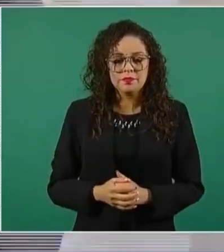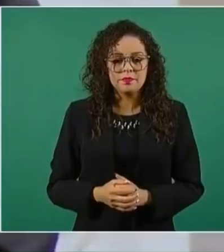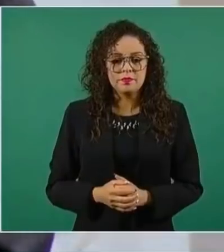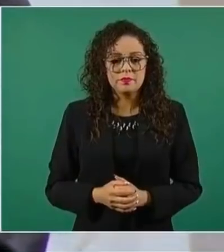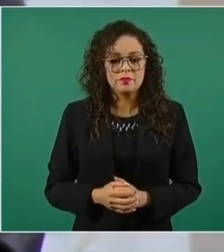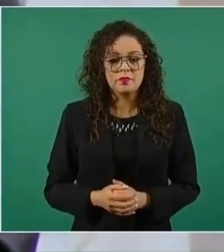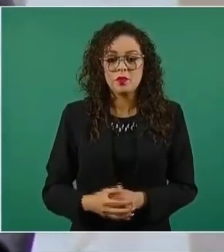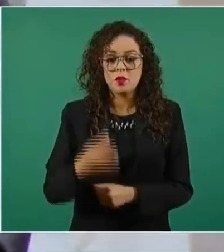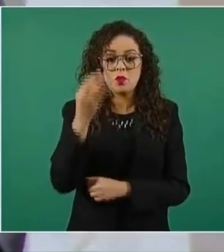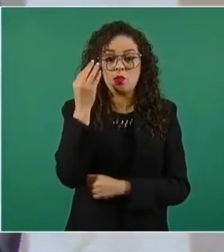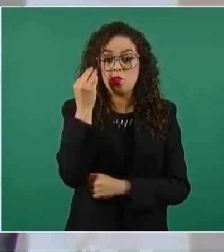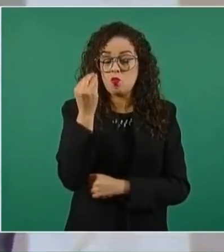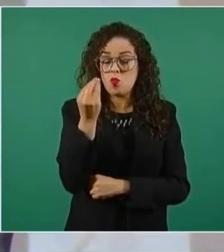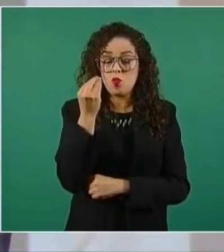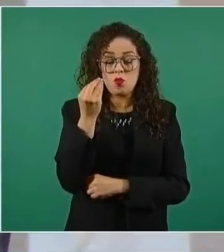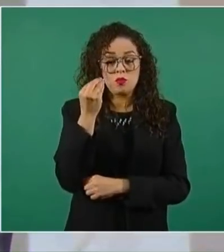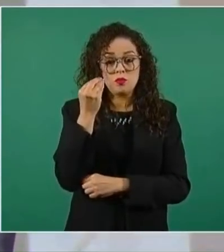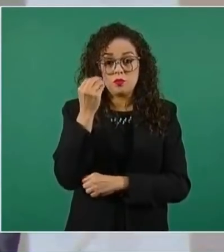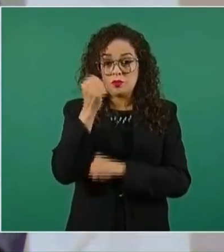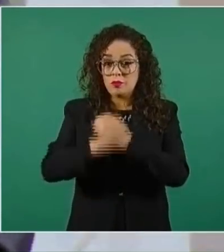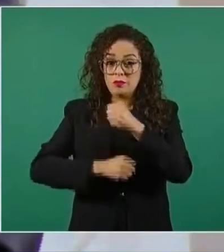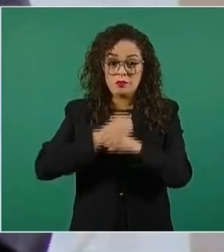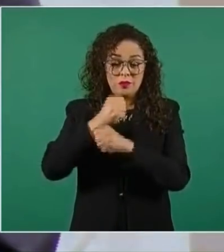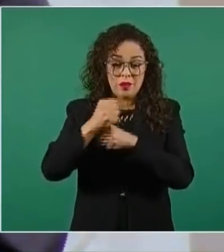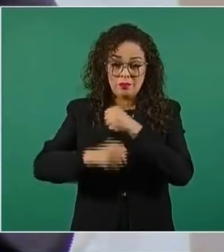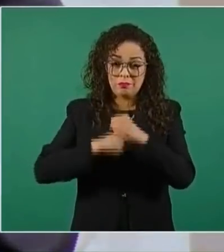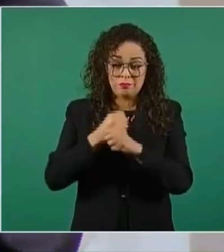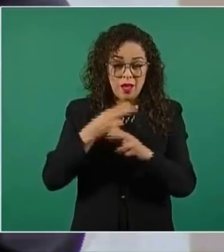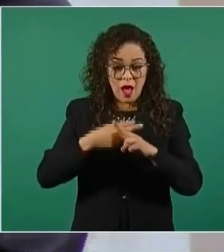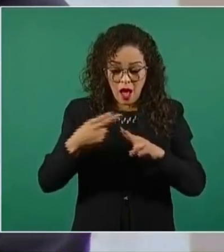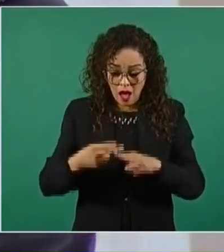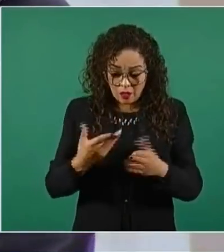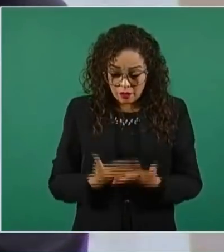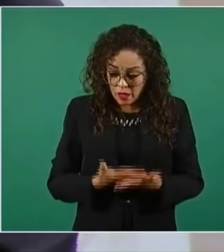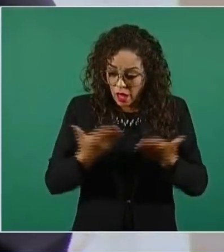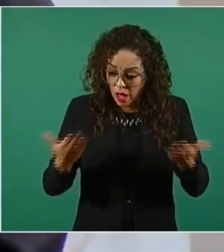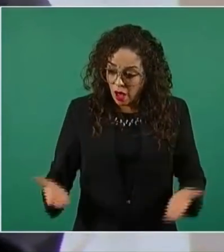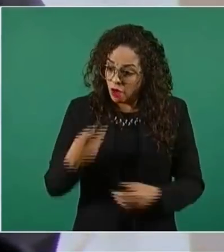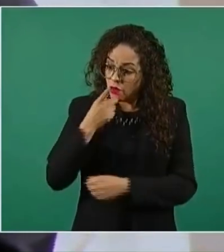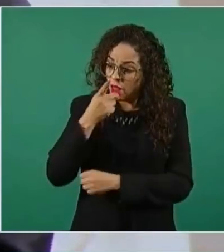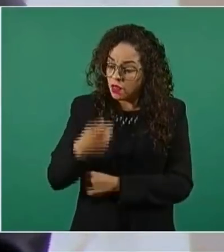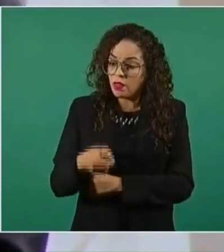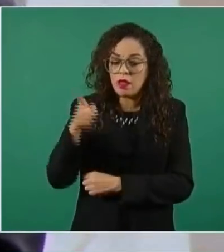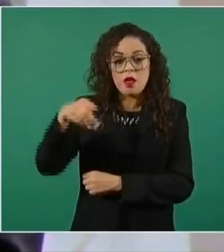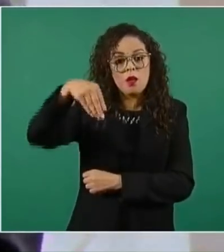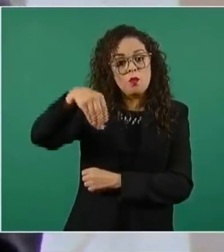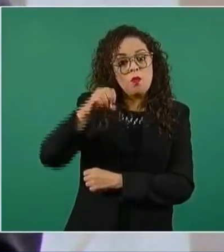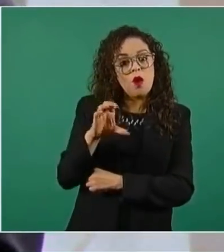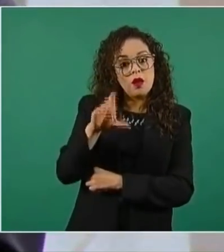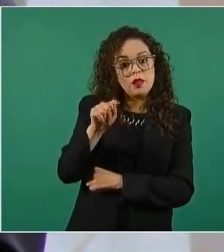hasta nuestros días, de que Moctezuma era un tirano,